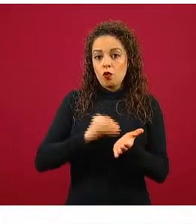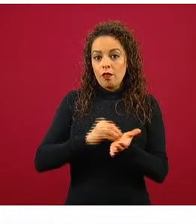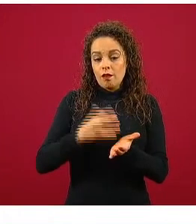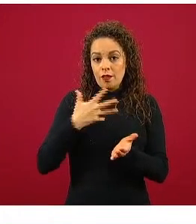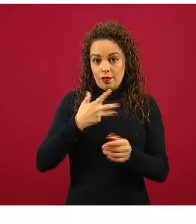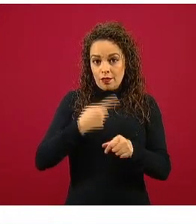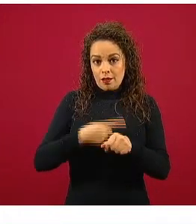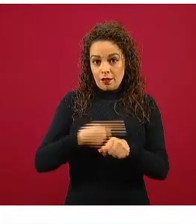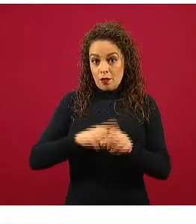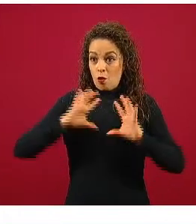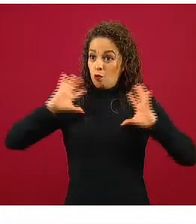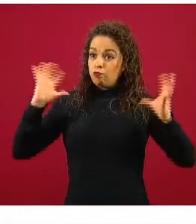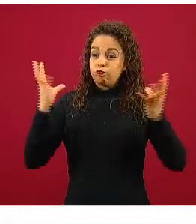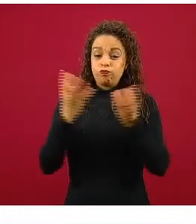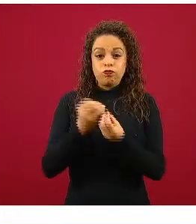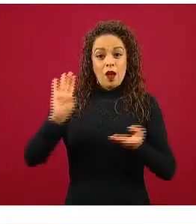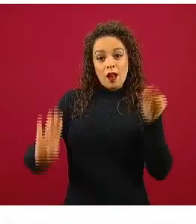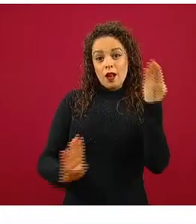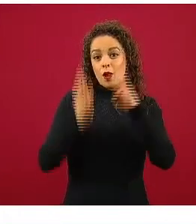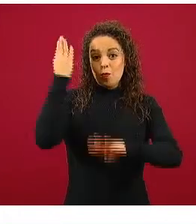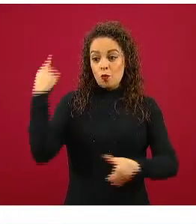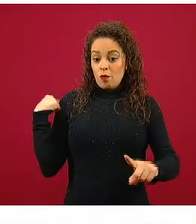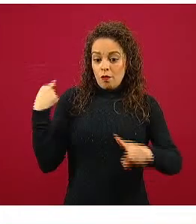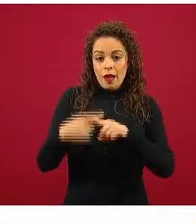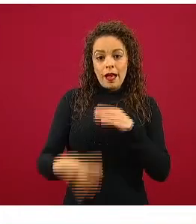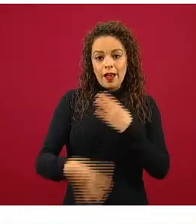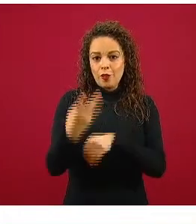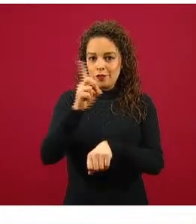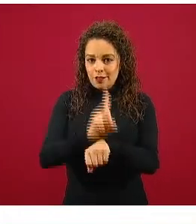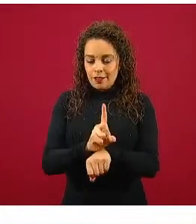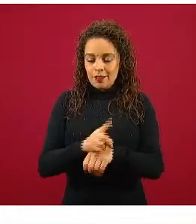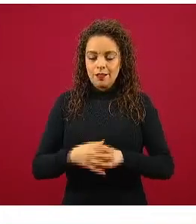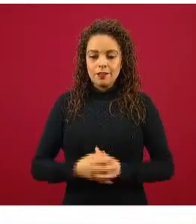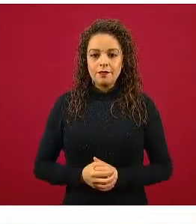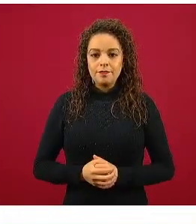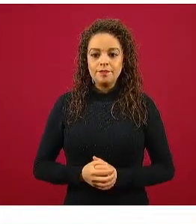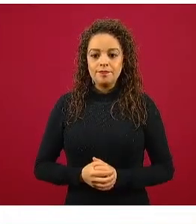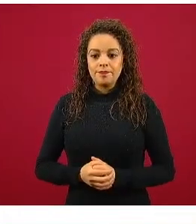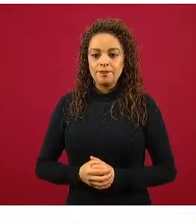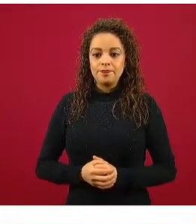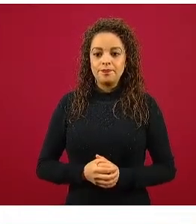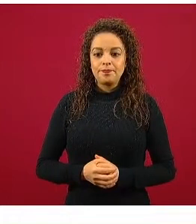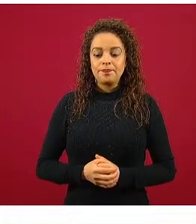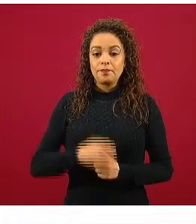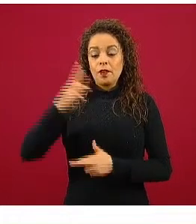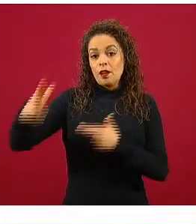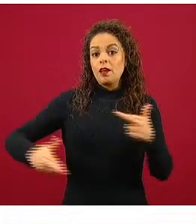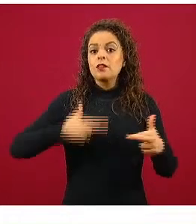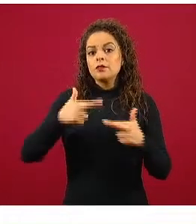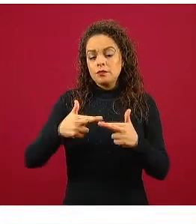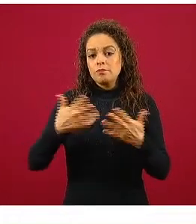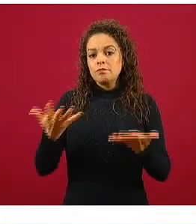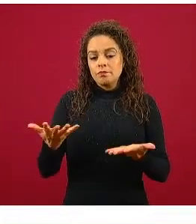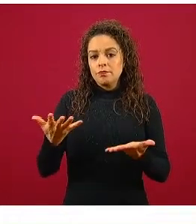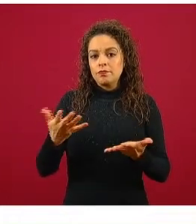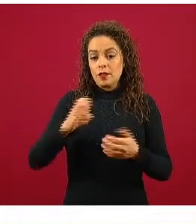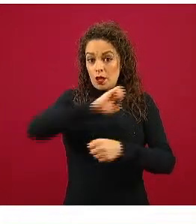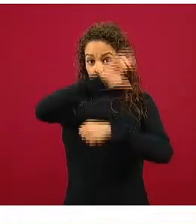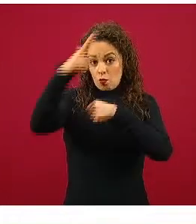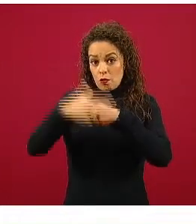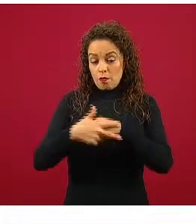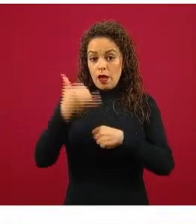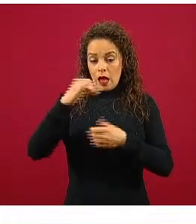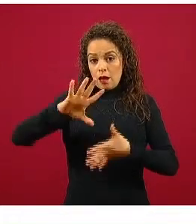últimos 14 días. Las proporciones básicamente en la región europea y en la región de las Américas se mantienen